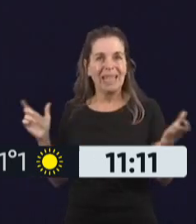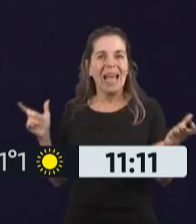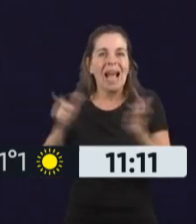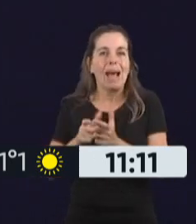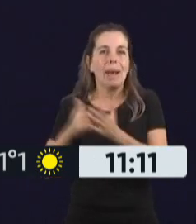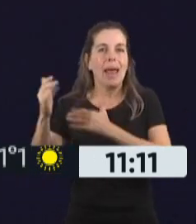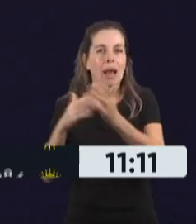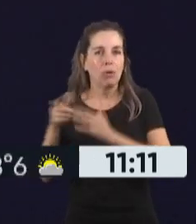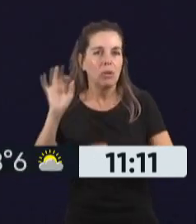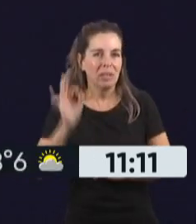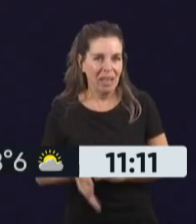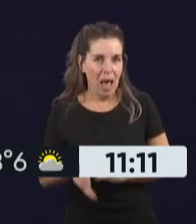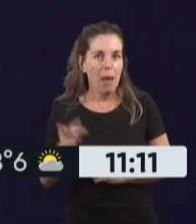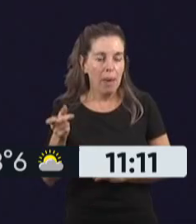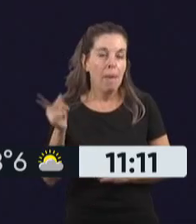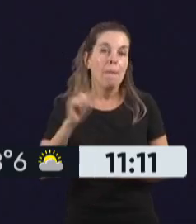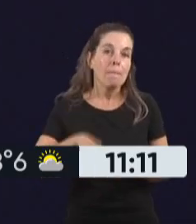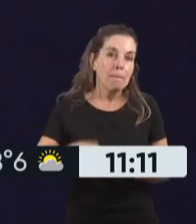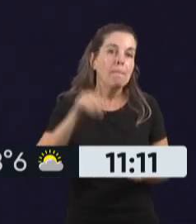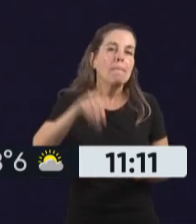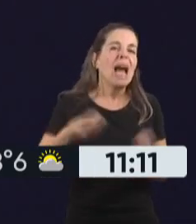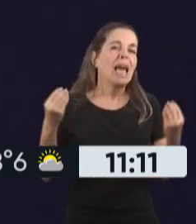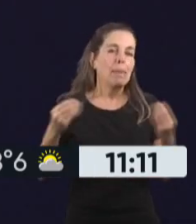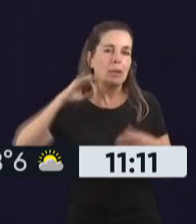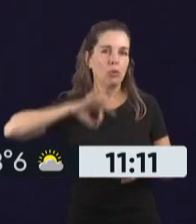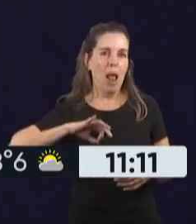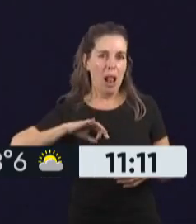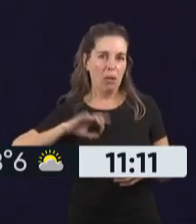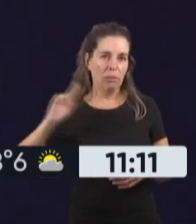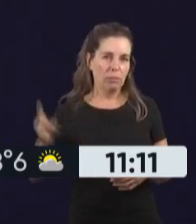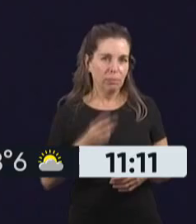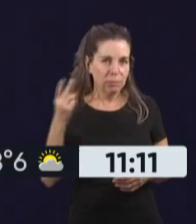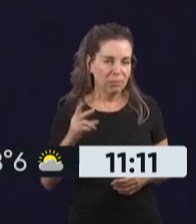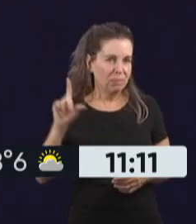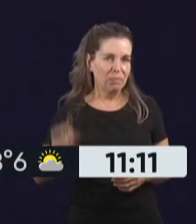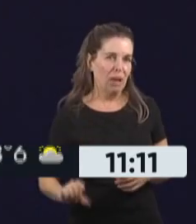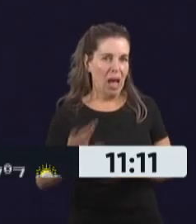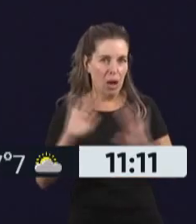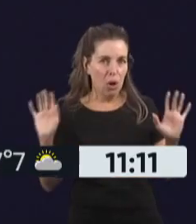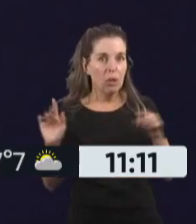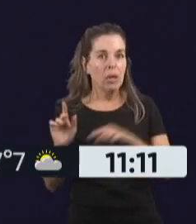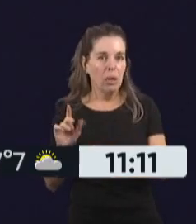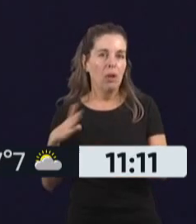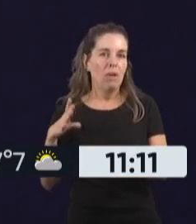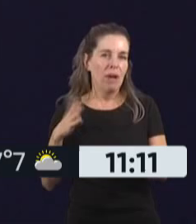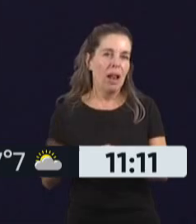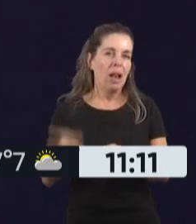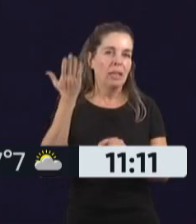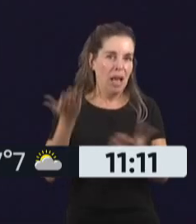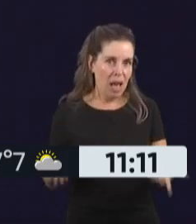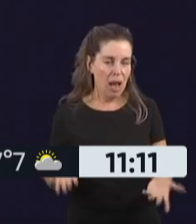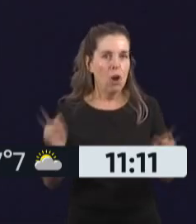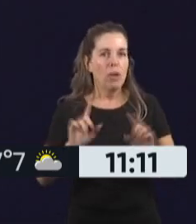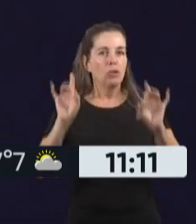además los salarios son salarios miserables, ¿no? Que es el otro problema. No es solo una cuestión de número